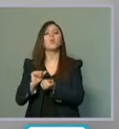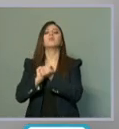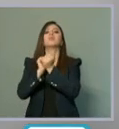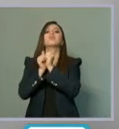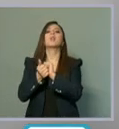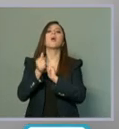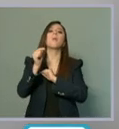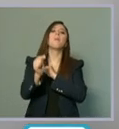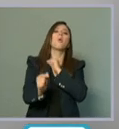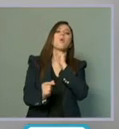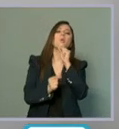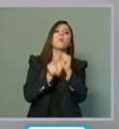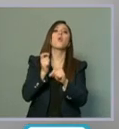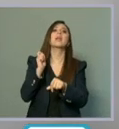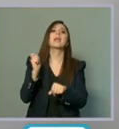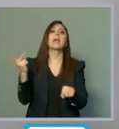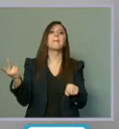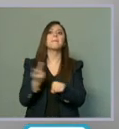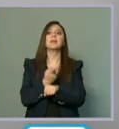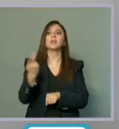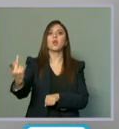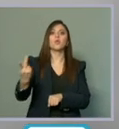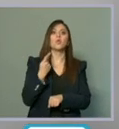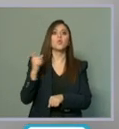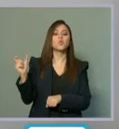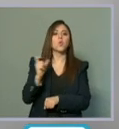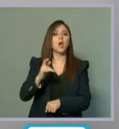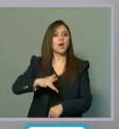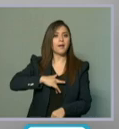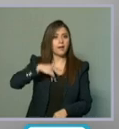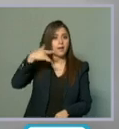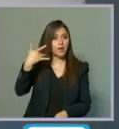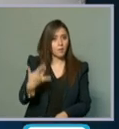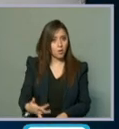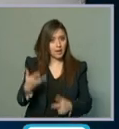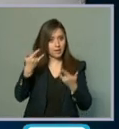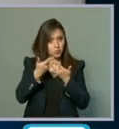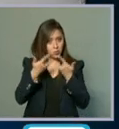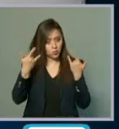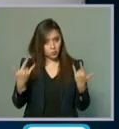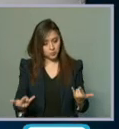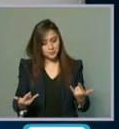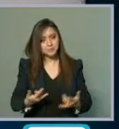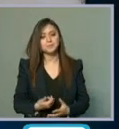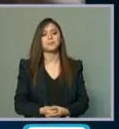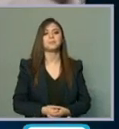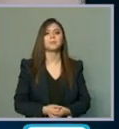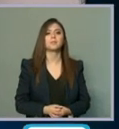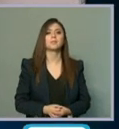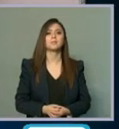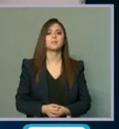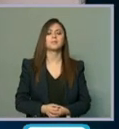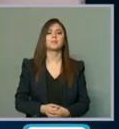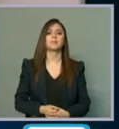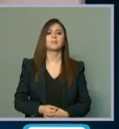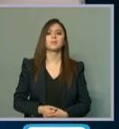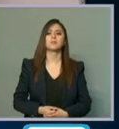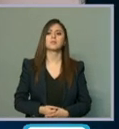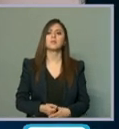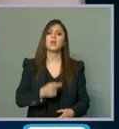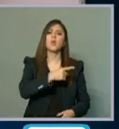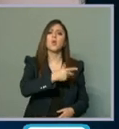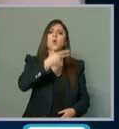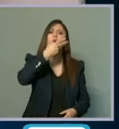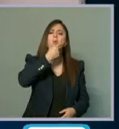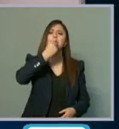que pasan posteriores a este enamoramiento y esta historia de amor entre ellos dos. Oye, ¿por qué se tarda tanto tiempo en